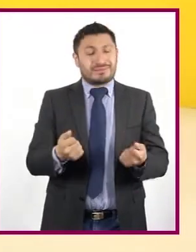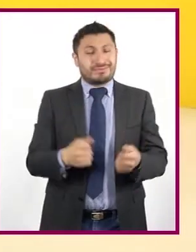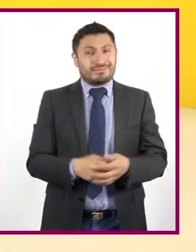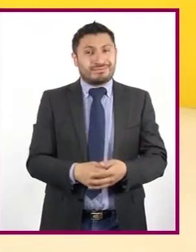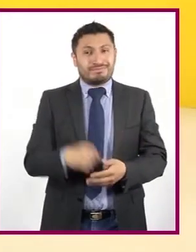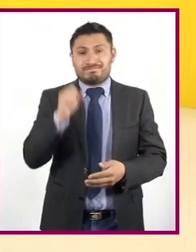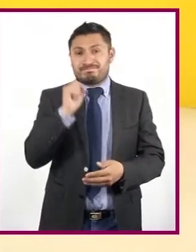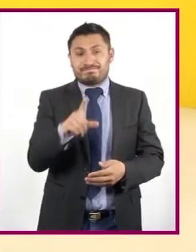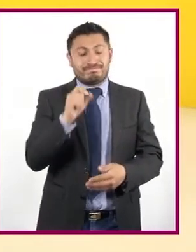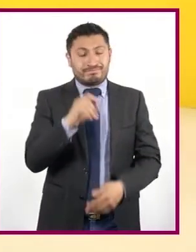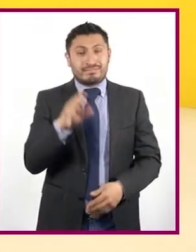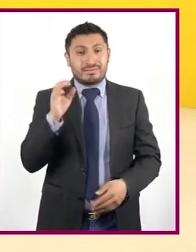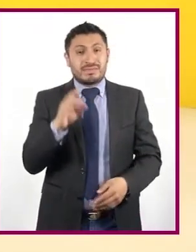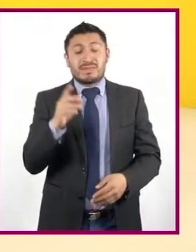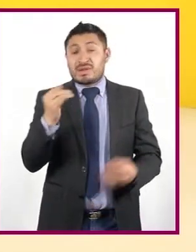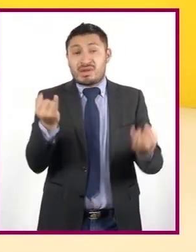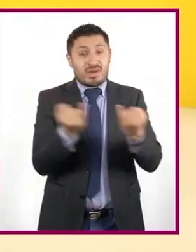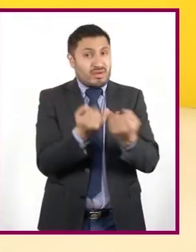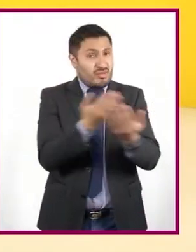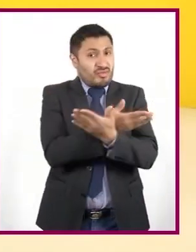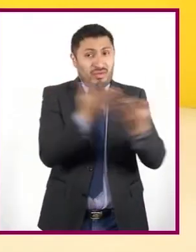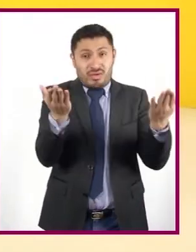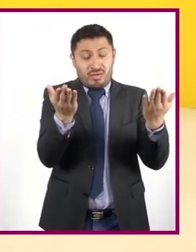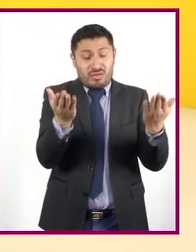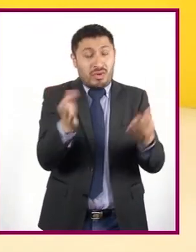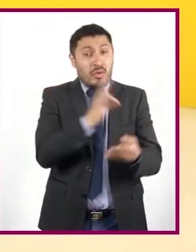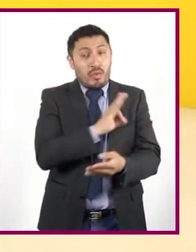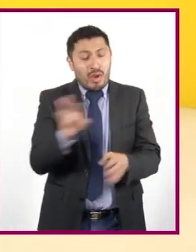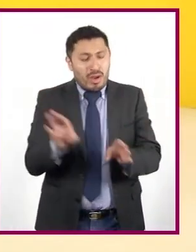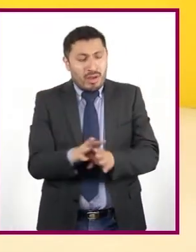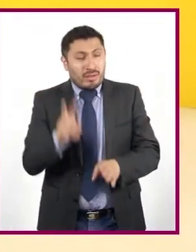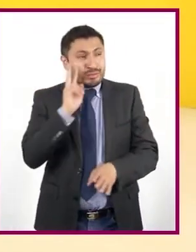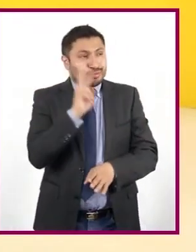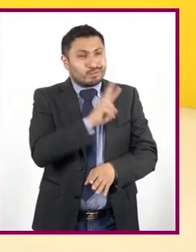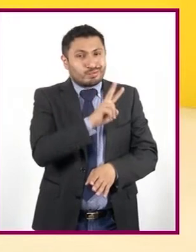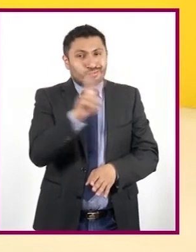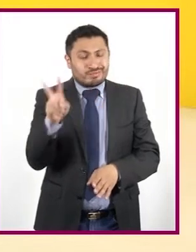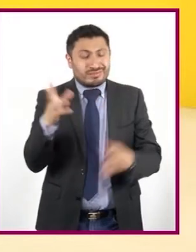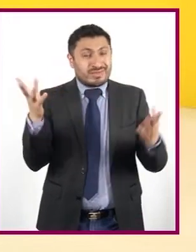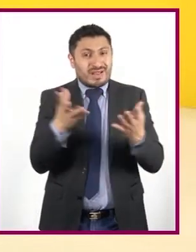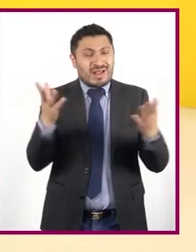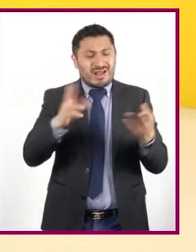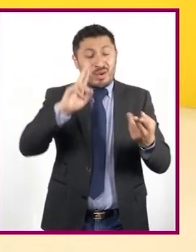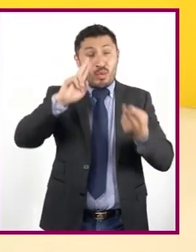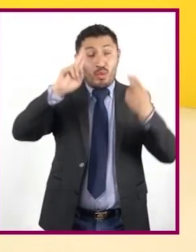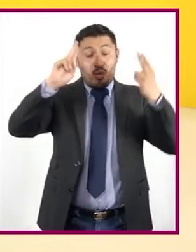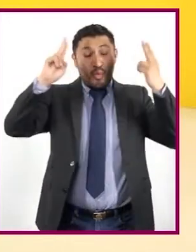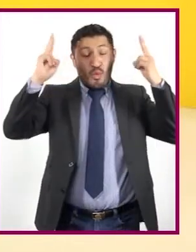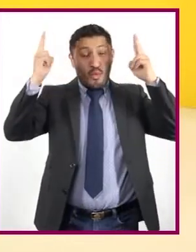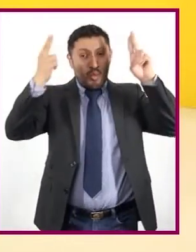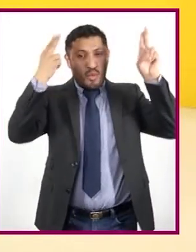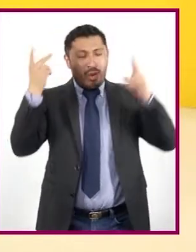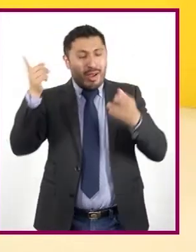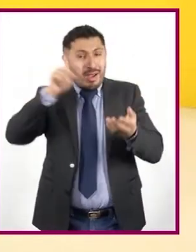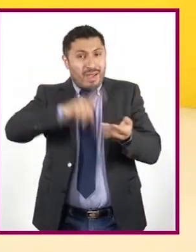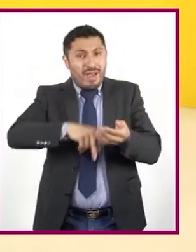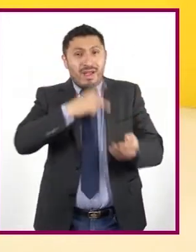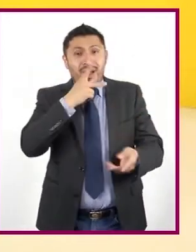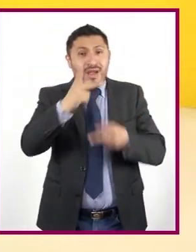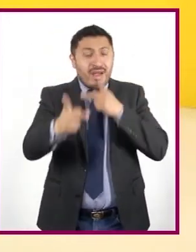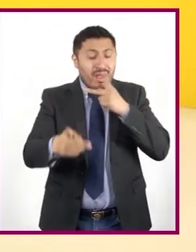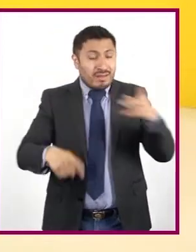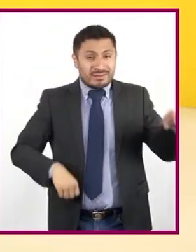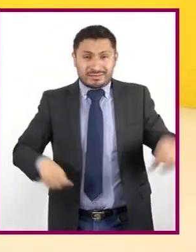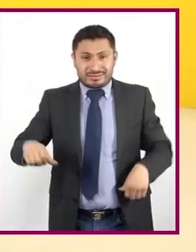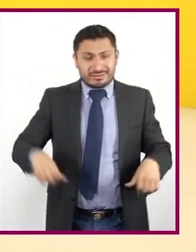Lo mismo pasa en el caso de ustedes. Pueden interpretar la realidad y crear universos enteros con sus palabras y sus